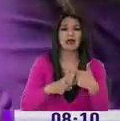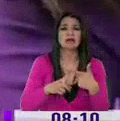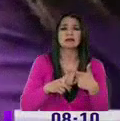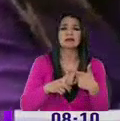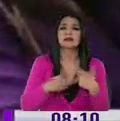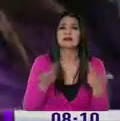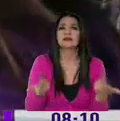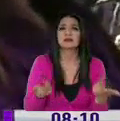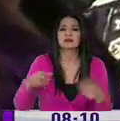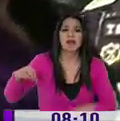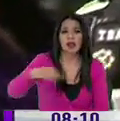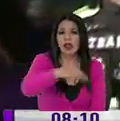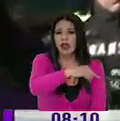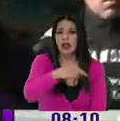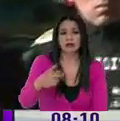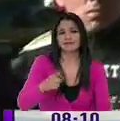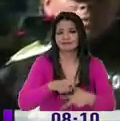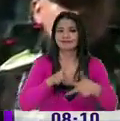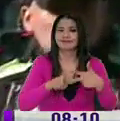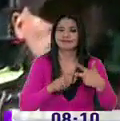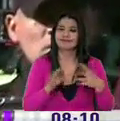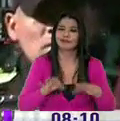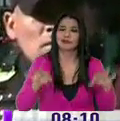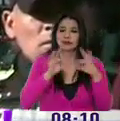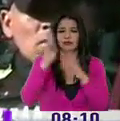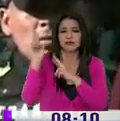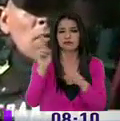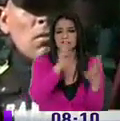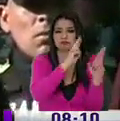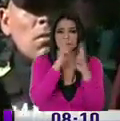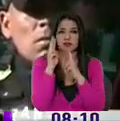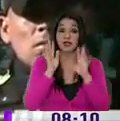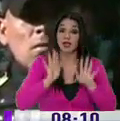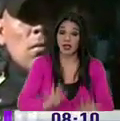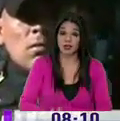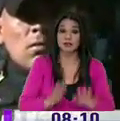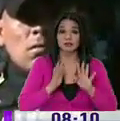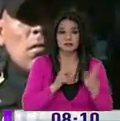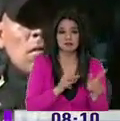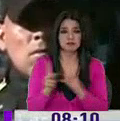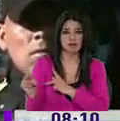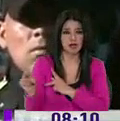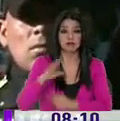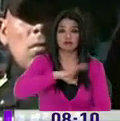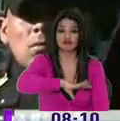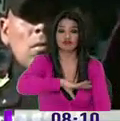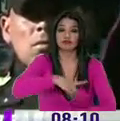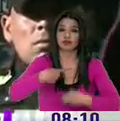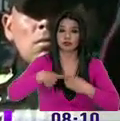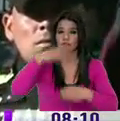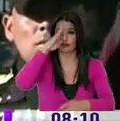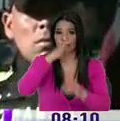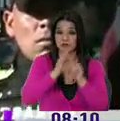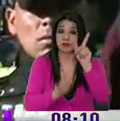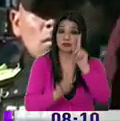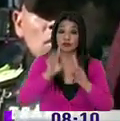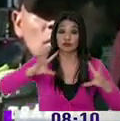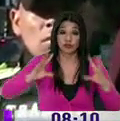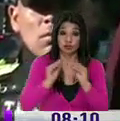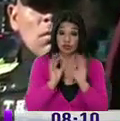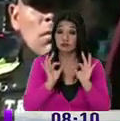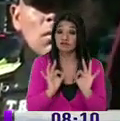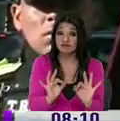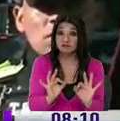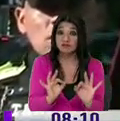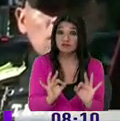respetan, los peatones que se cruzan. Entonces creo que tenemos que respetar, y eso es parte de del municipio, el que la ciudadanía tenga todos estos